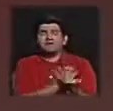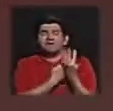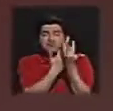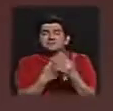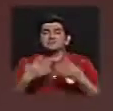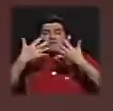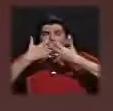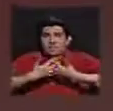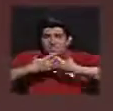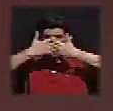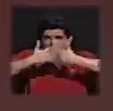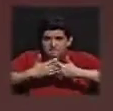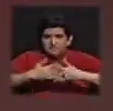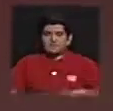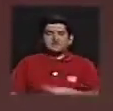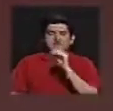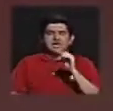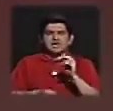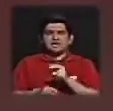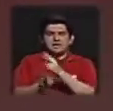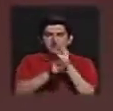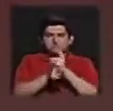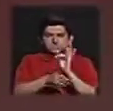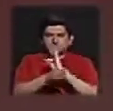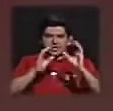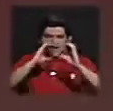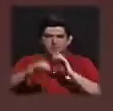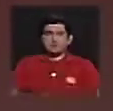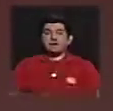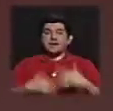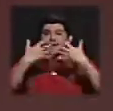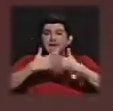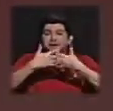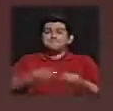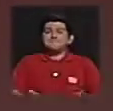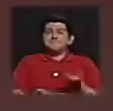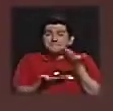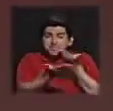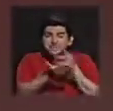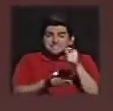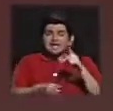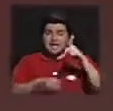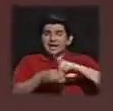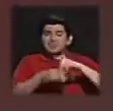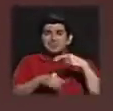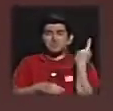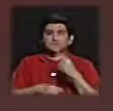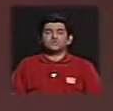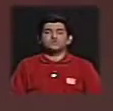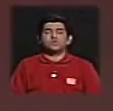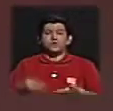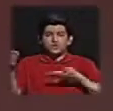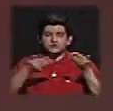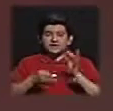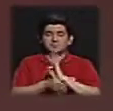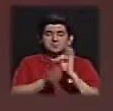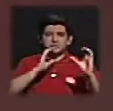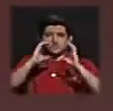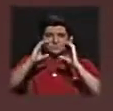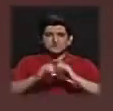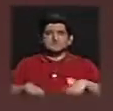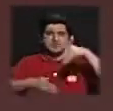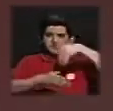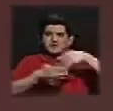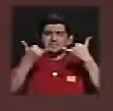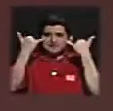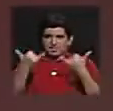las empresas y la SUTEL, las empresas oferentes, porque recordemos que en estas participan solamente los proveedores de servicios de telecomunicaciones